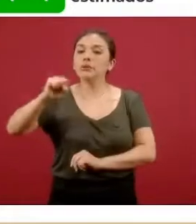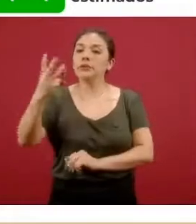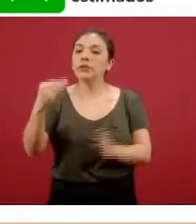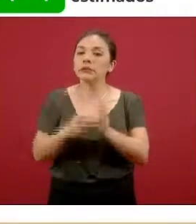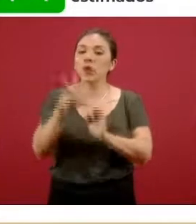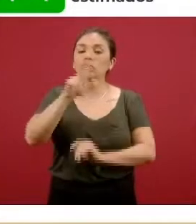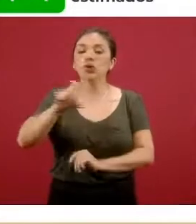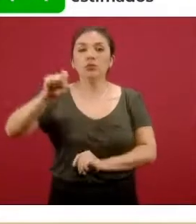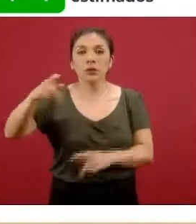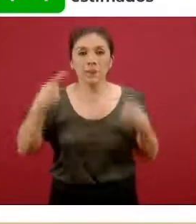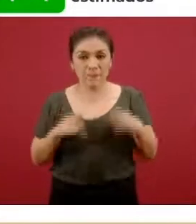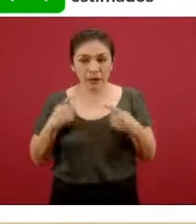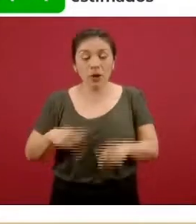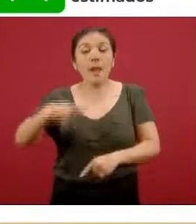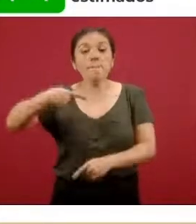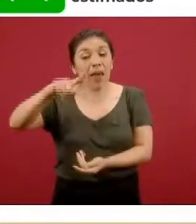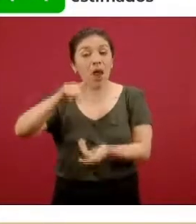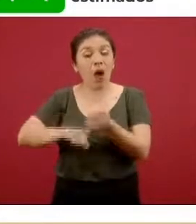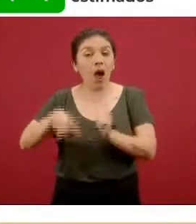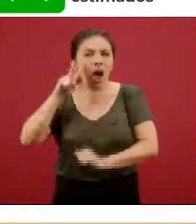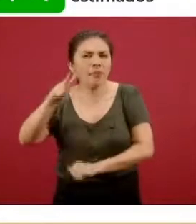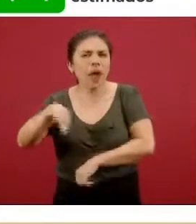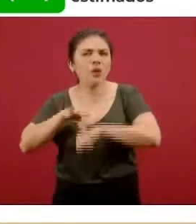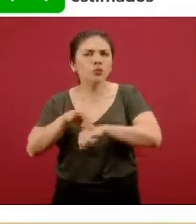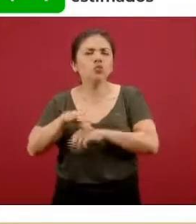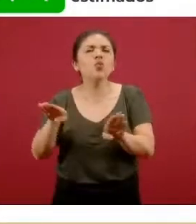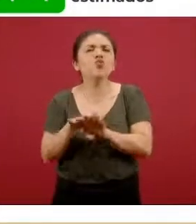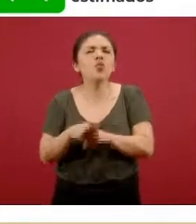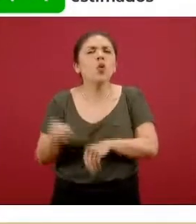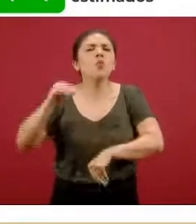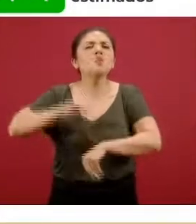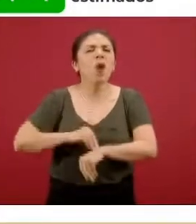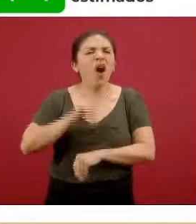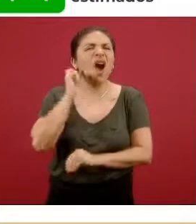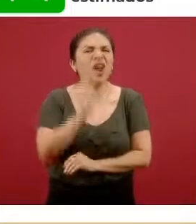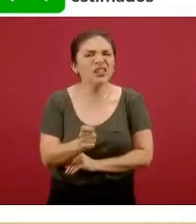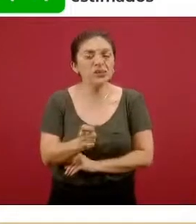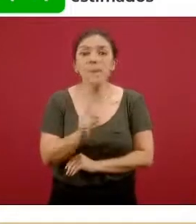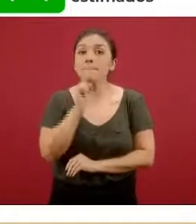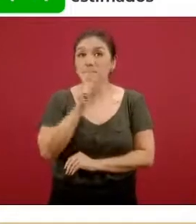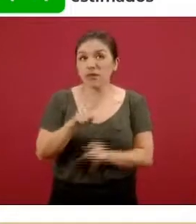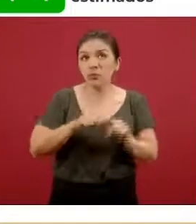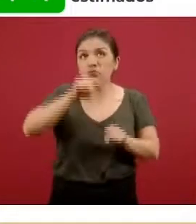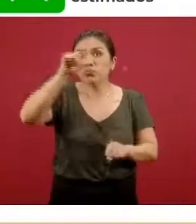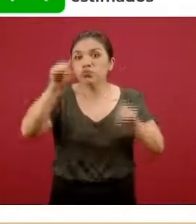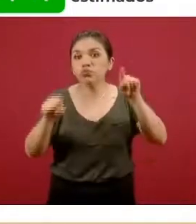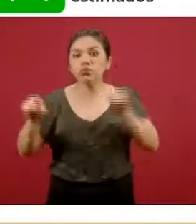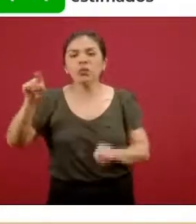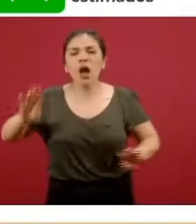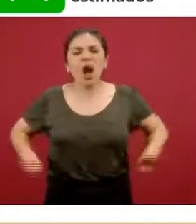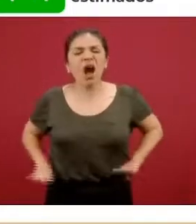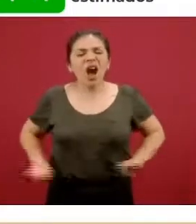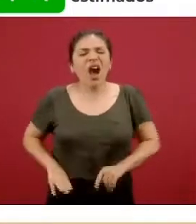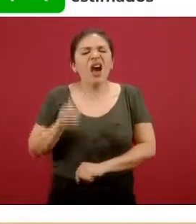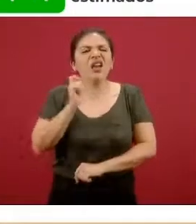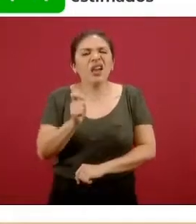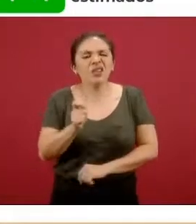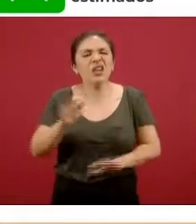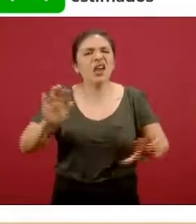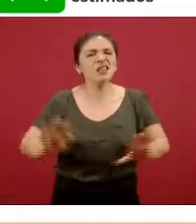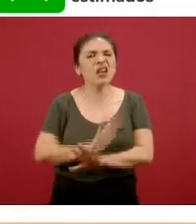963.820, pero además en la curva nos permite ver el comportamiento de la misma y lógicamente las tendencias que estas